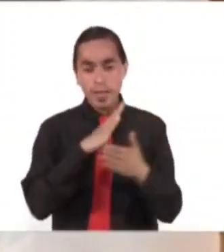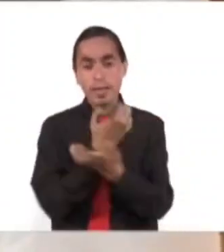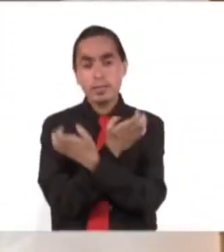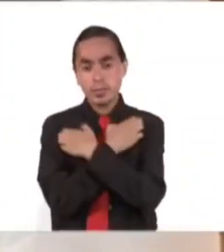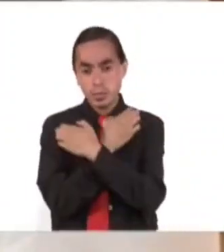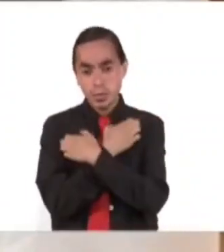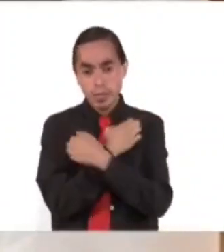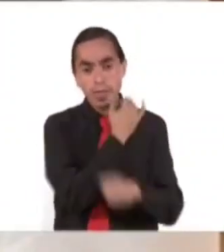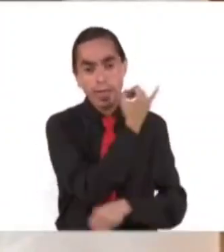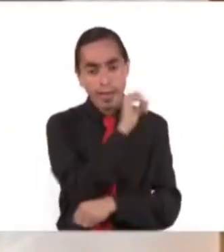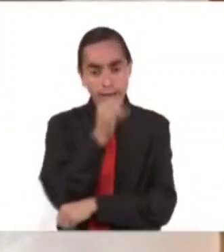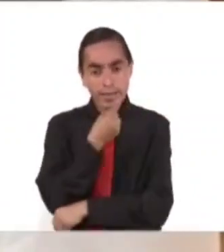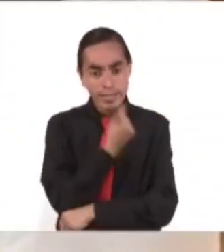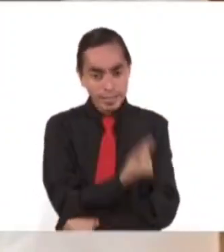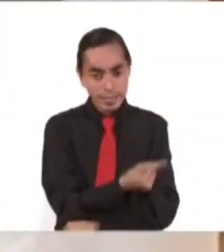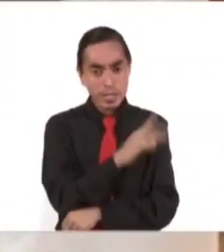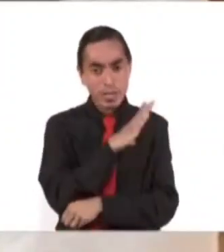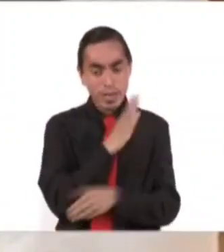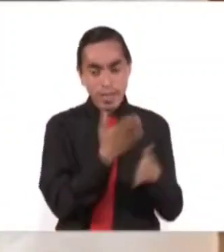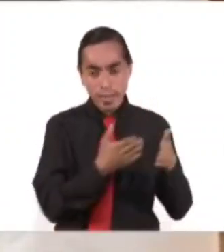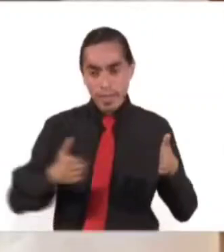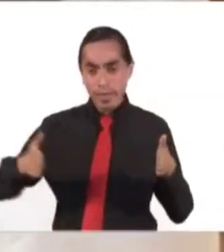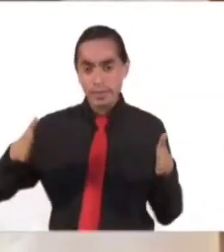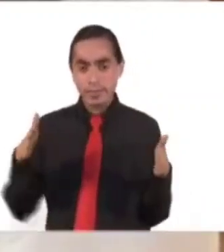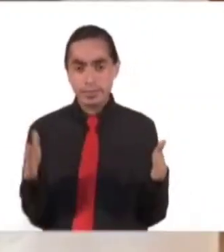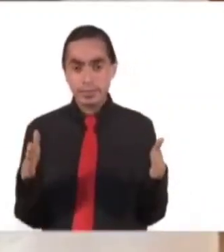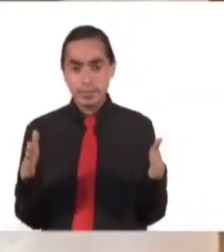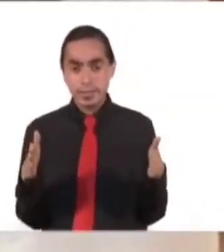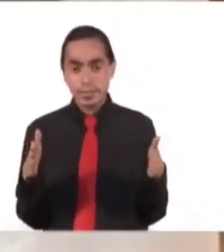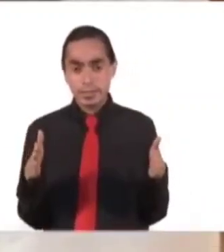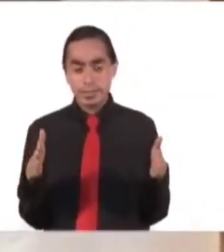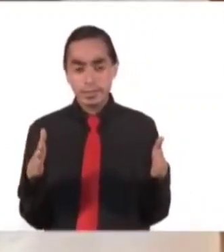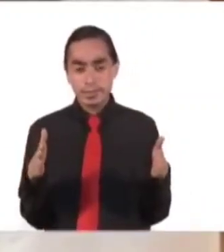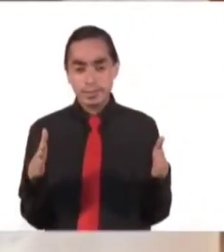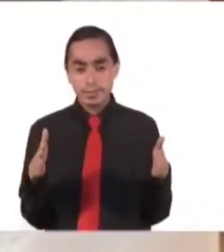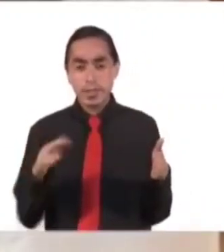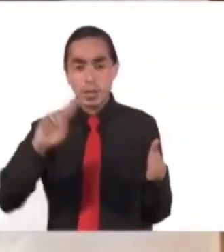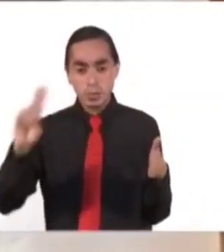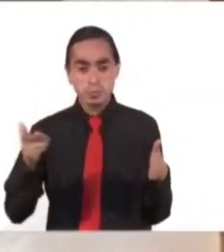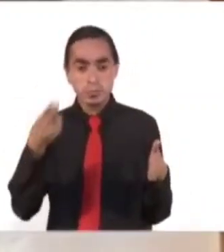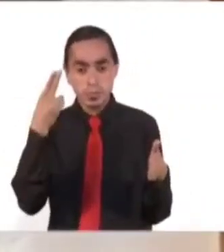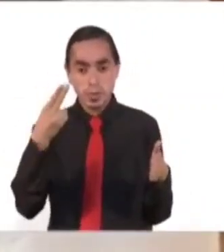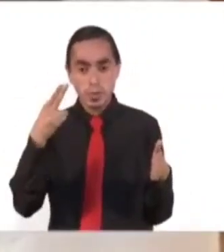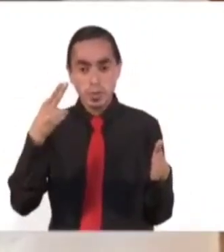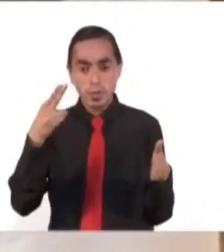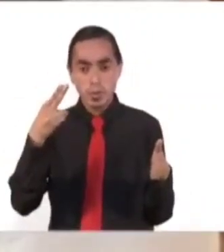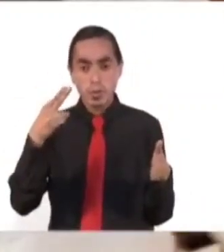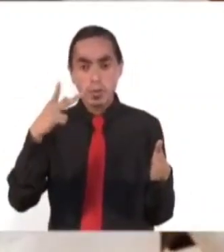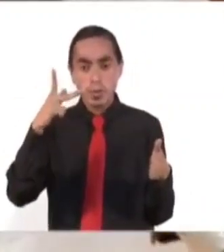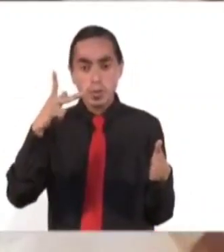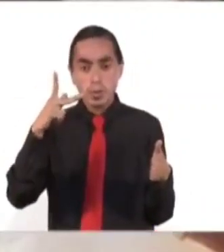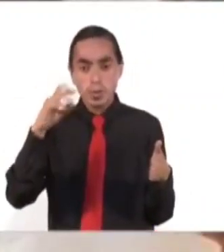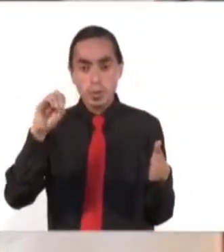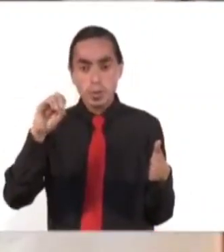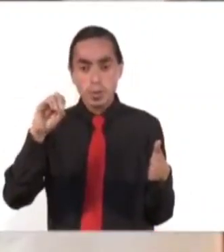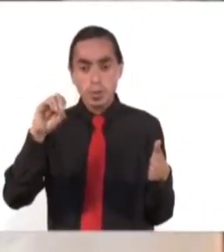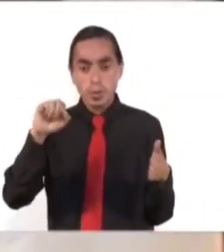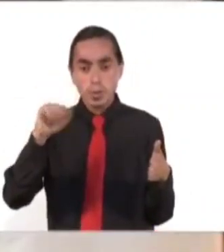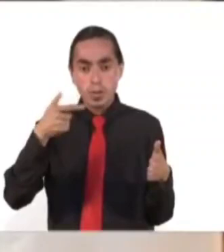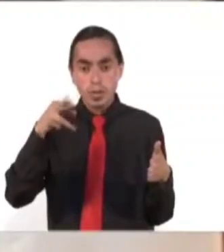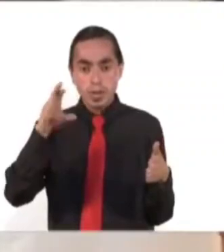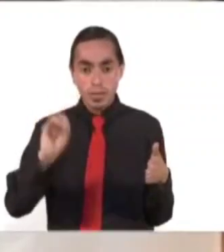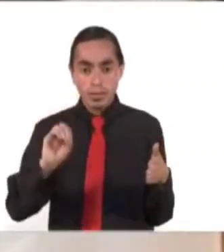educación inicial, decía, hasta la educación superior, hasta el posgrado. Pero, ¿qué hemos hecho en cada uno de esos niveles? Lo voy a